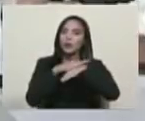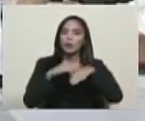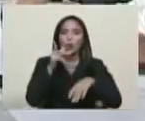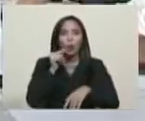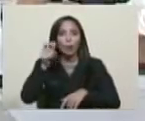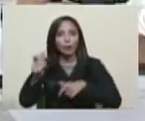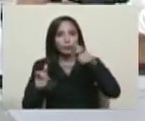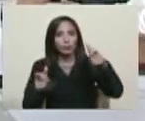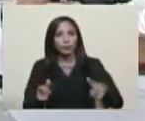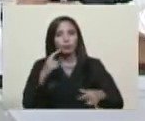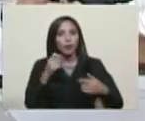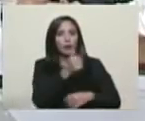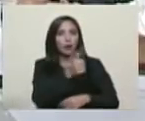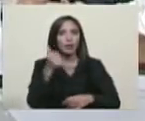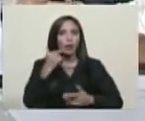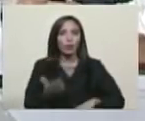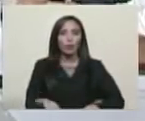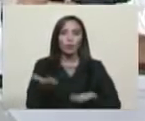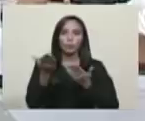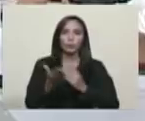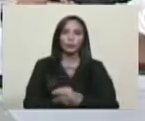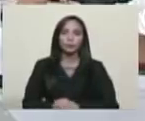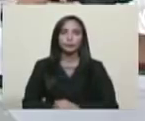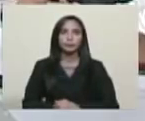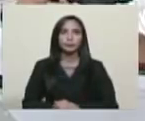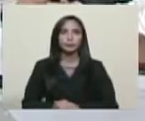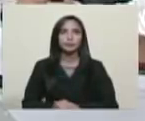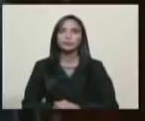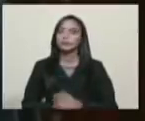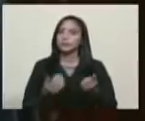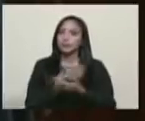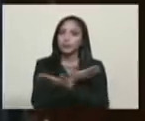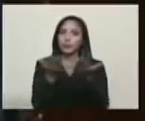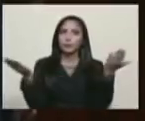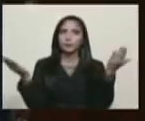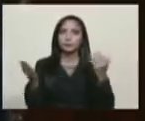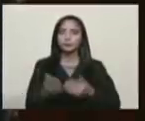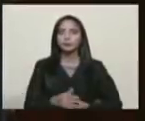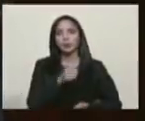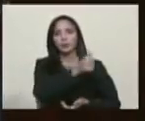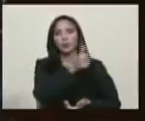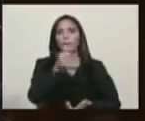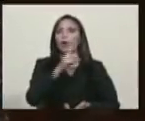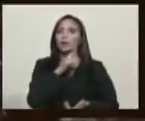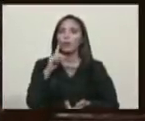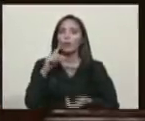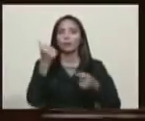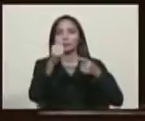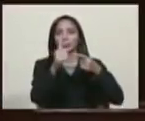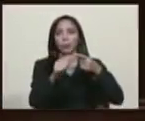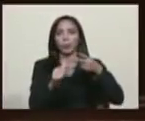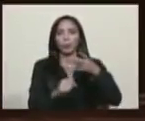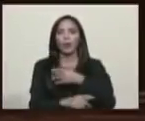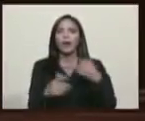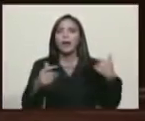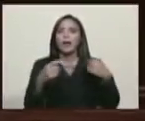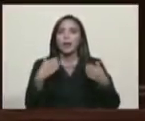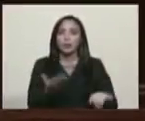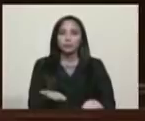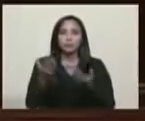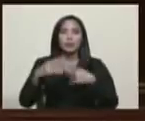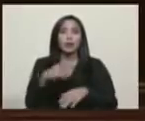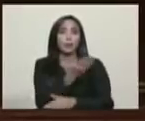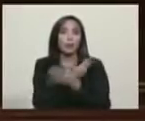Castro Soteldo, William Contreras, Simón Serpa, los compañeros presidentes del Banco